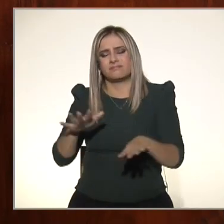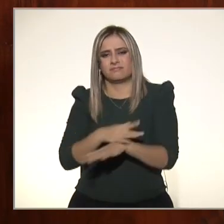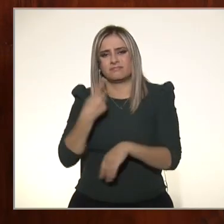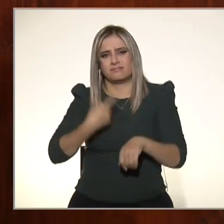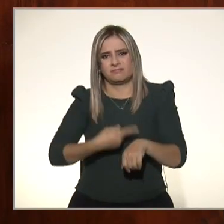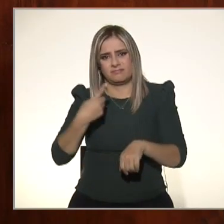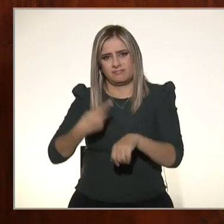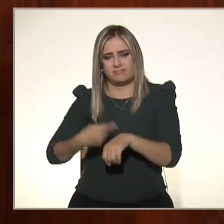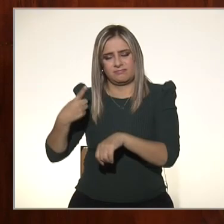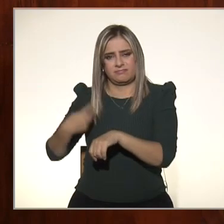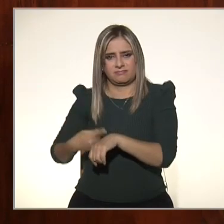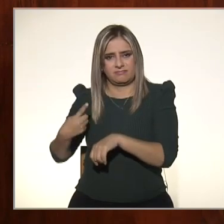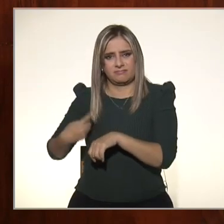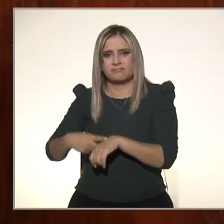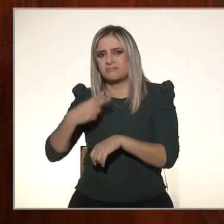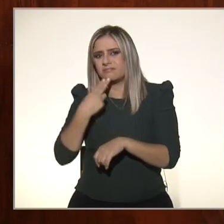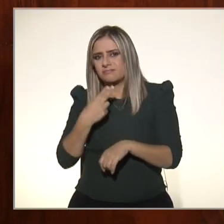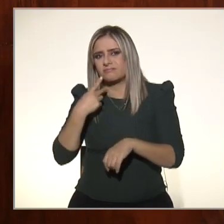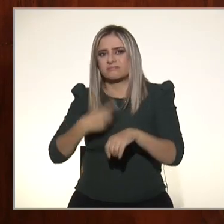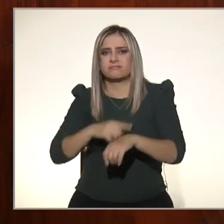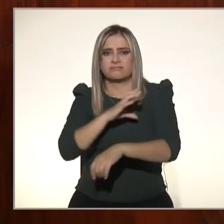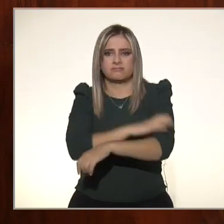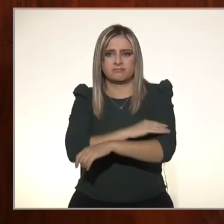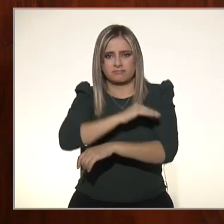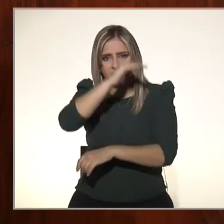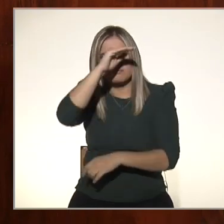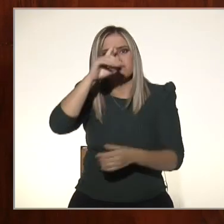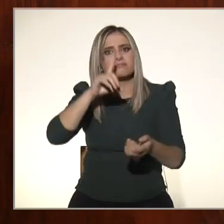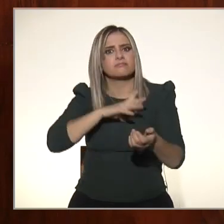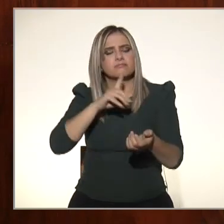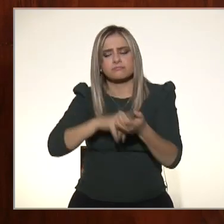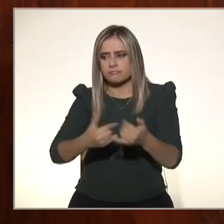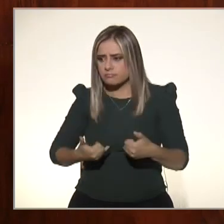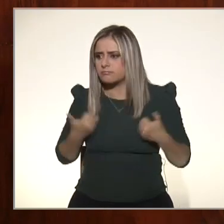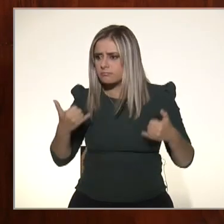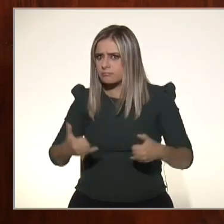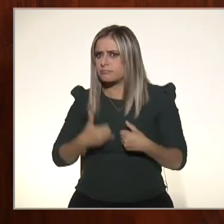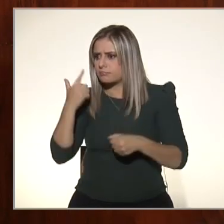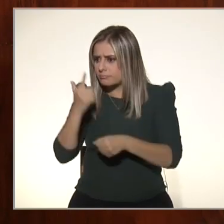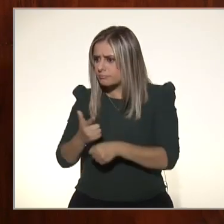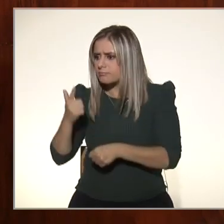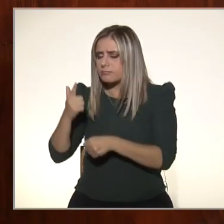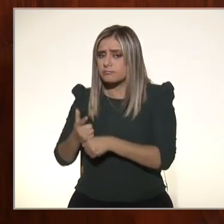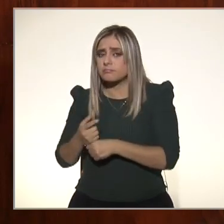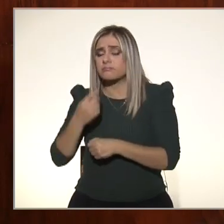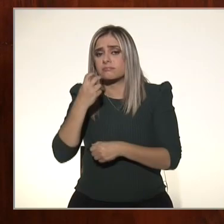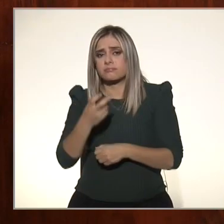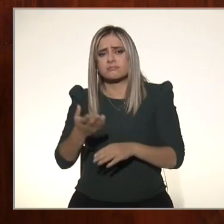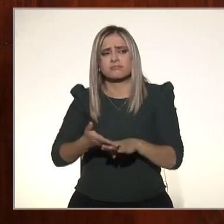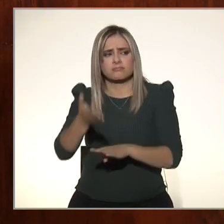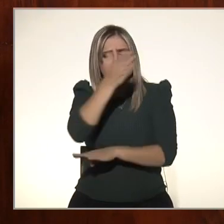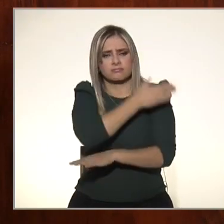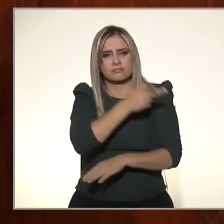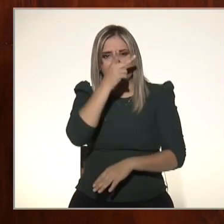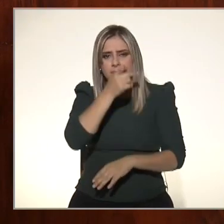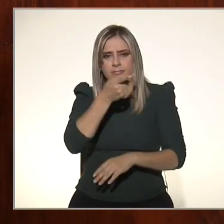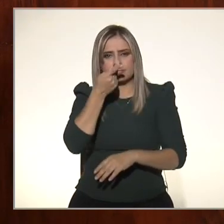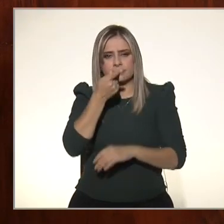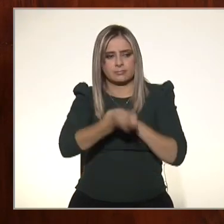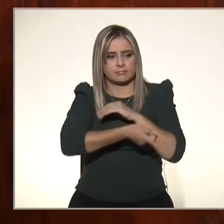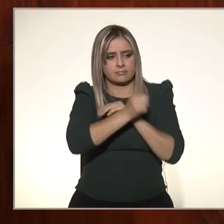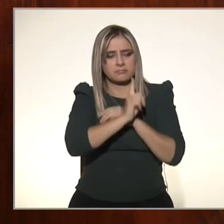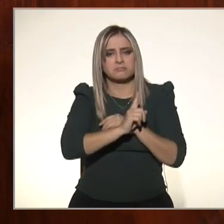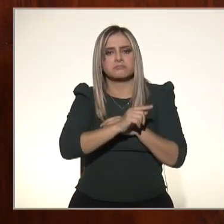que están empezando a mucho más temprana edad, sí ya vemos, generalmente siempre se veía la disfunción eréctil en